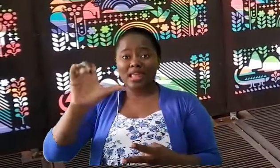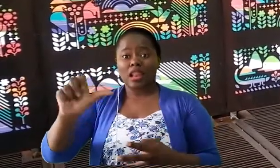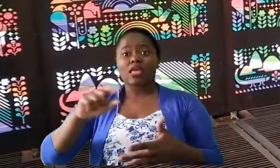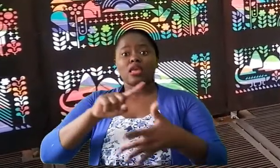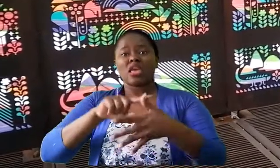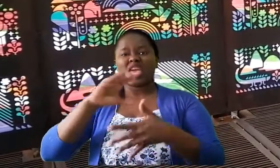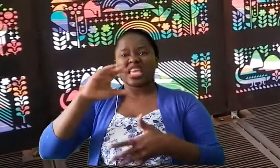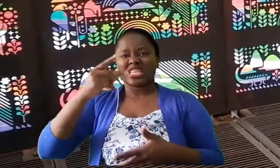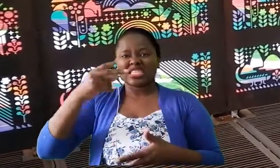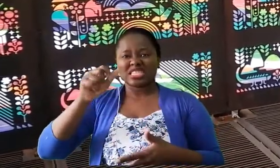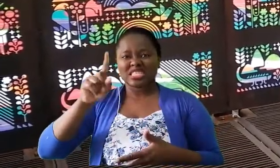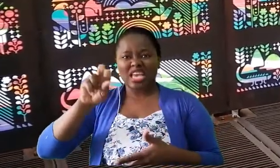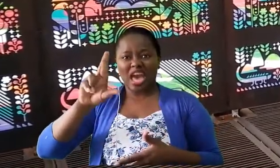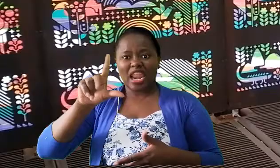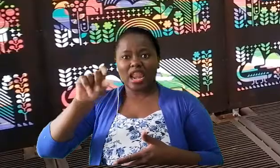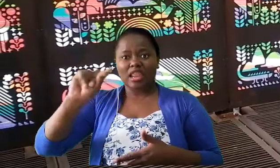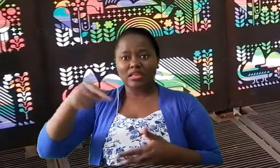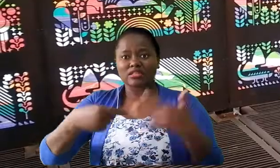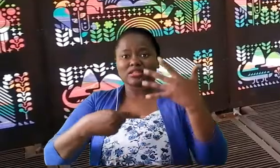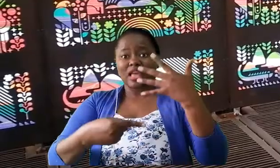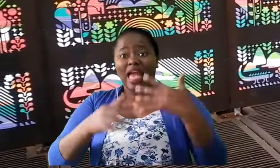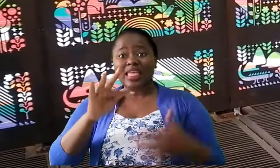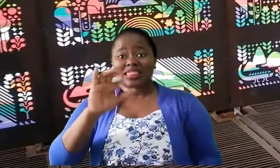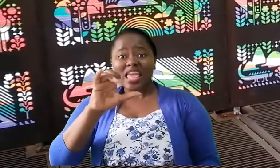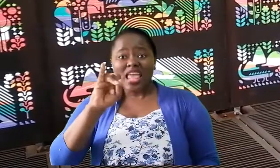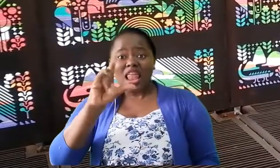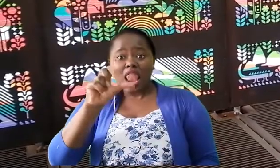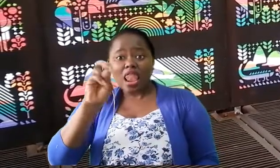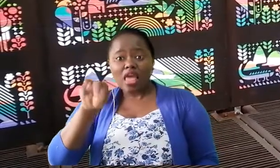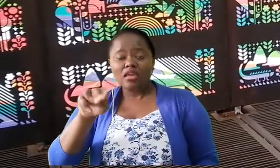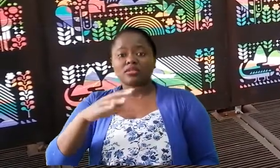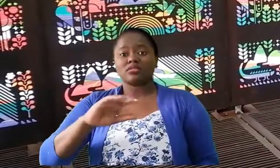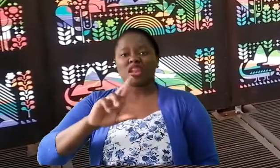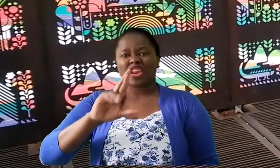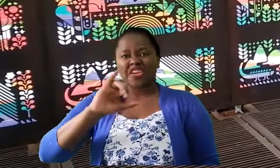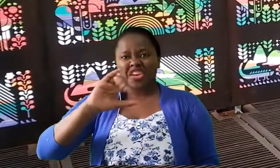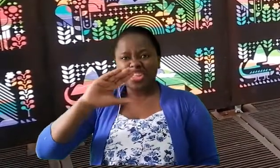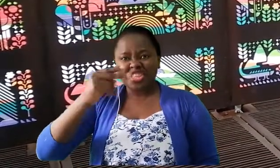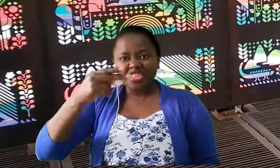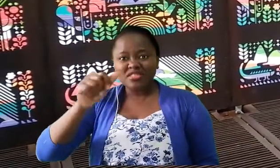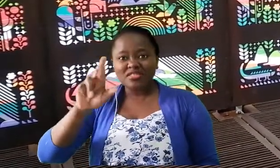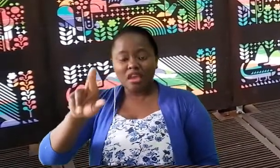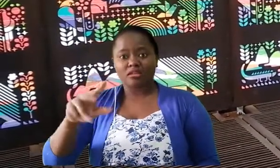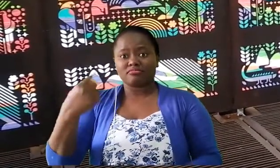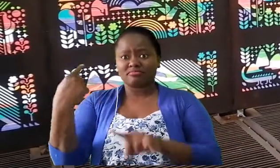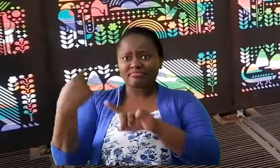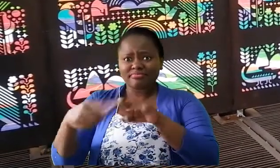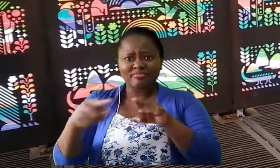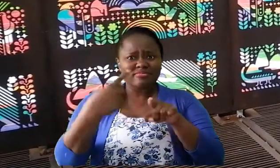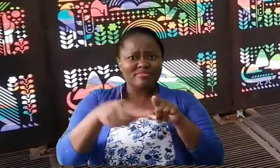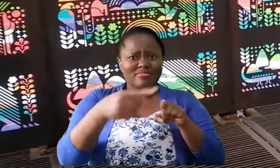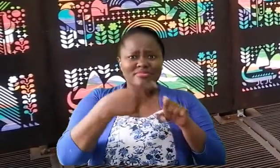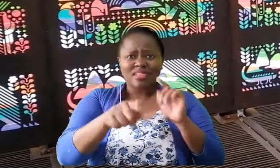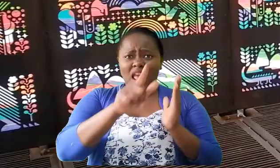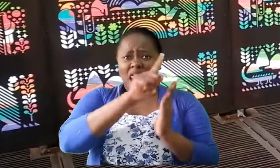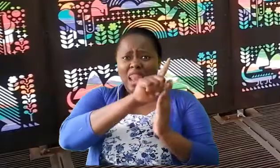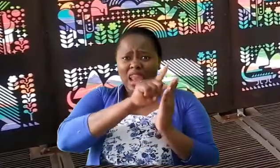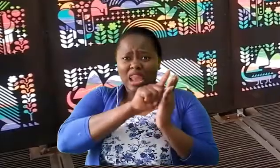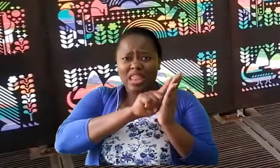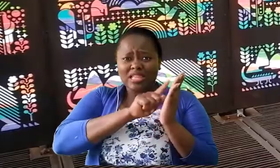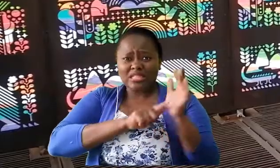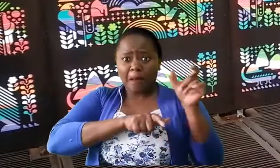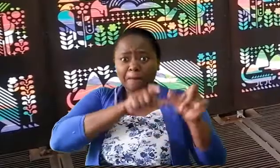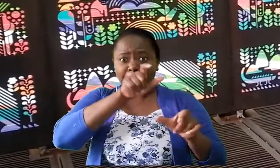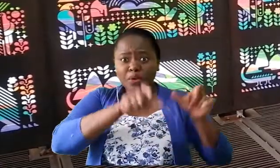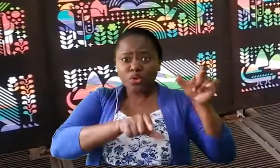Tennant, tenemos a Richard Swinburne y bueno, realmente la lista es bien nutrida de estos pensadores